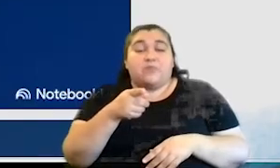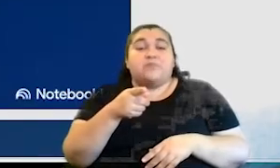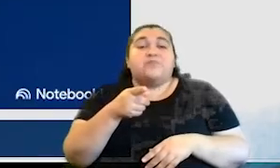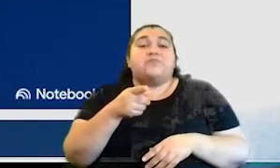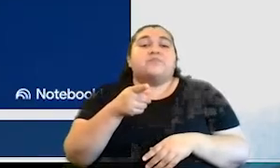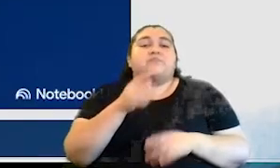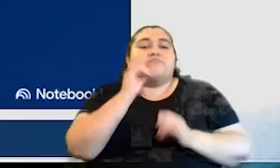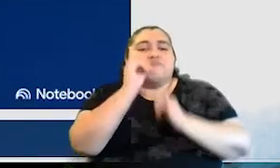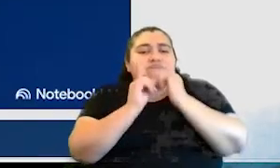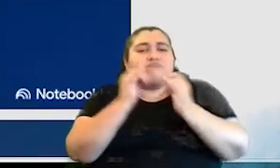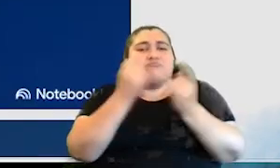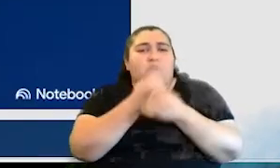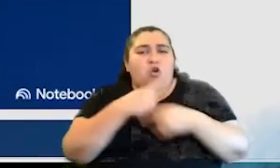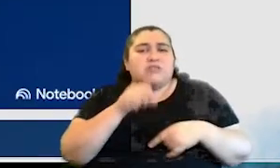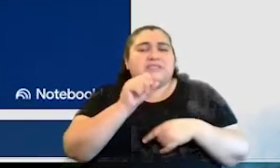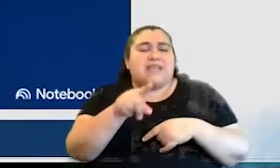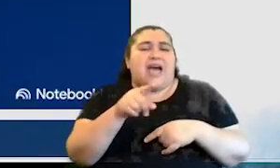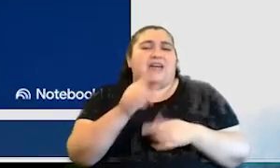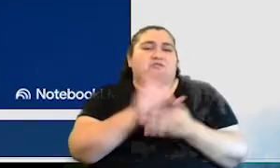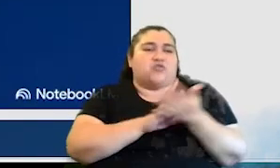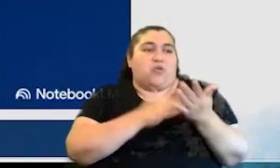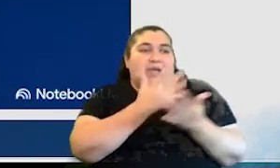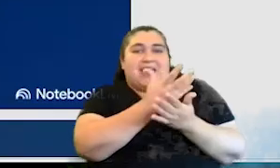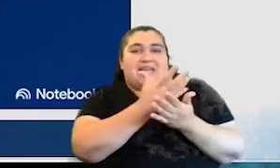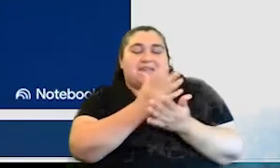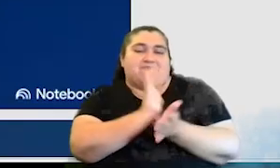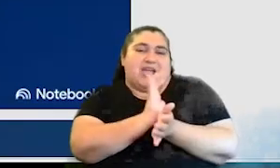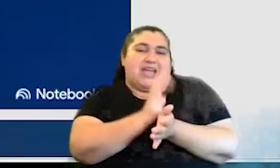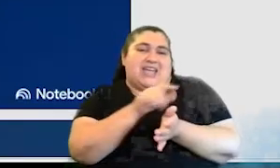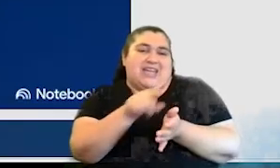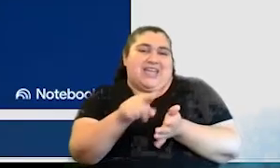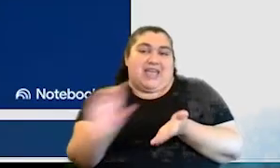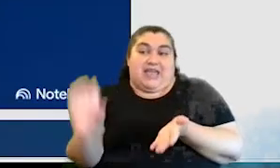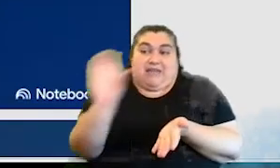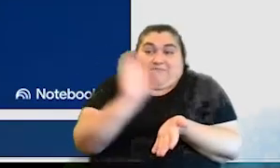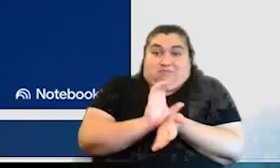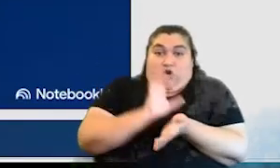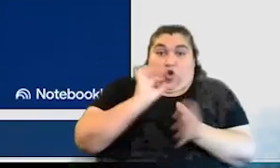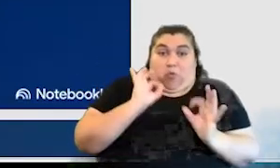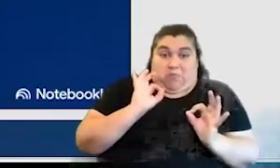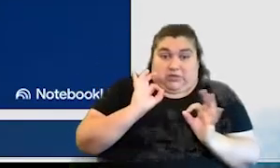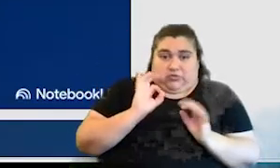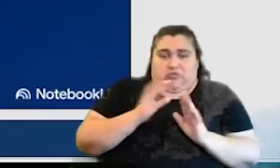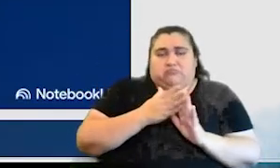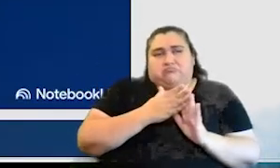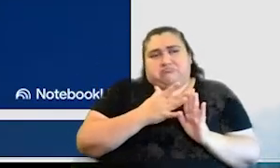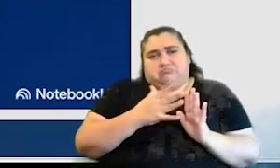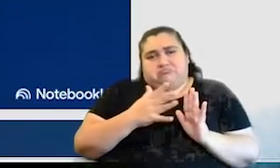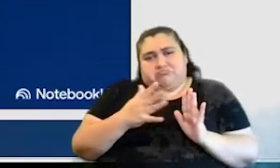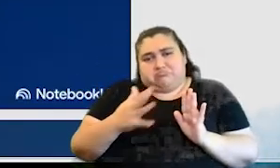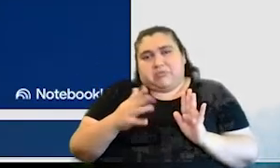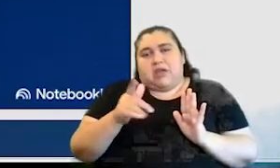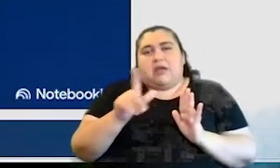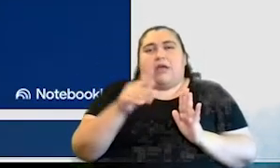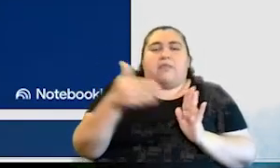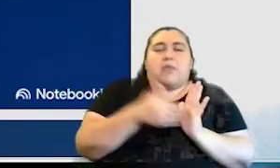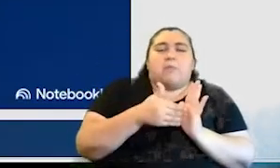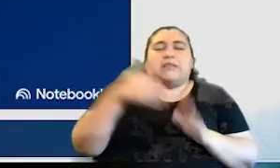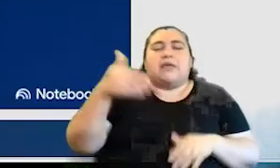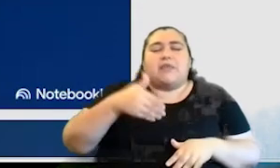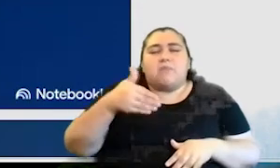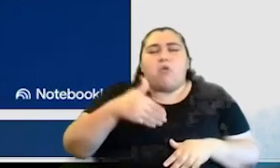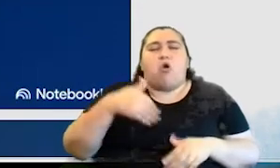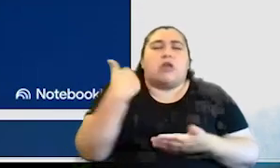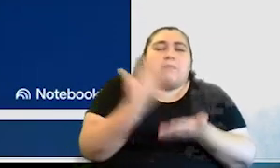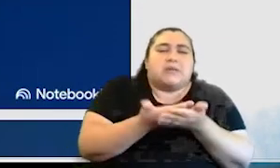los CIRADIJ de la liquidación final de los 572 web y los primeros días de mayo, a menos que haya alguna demora o que se demore la